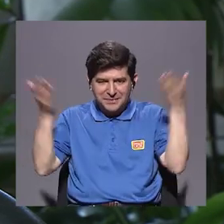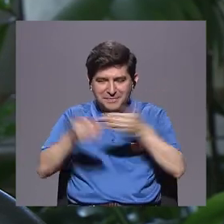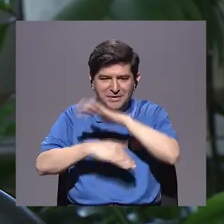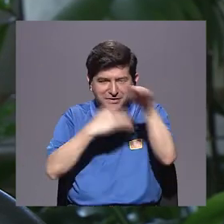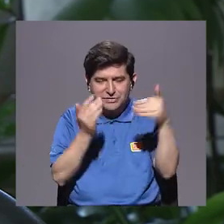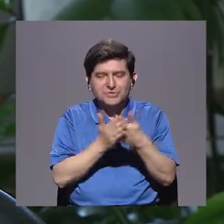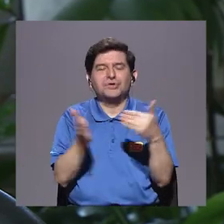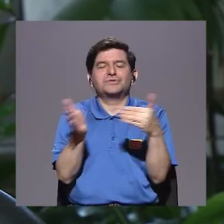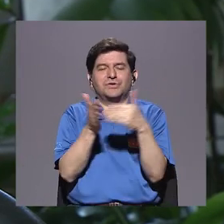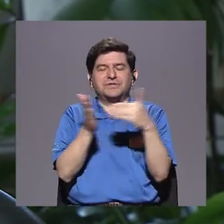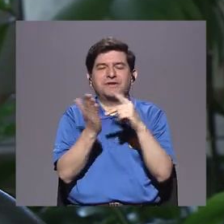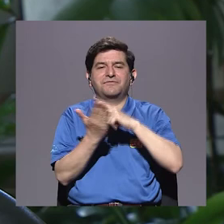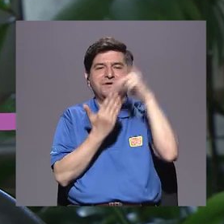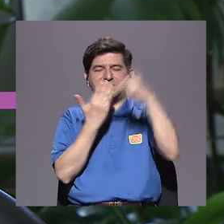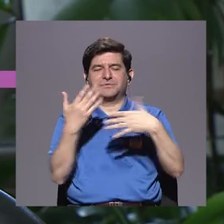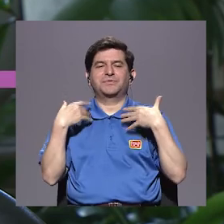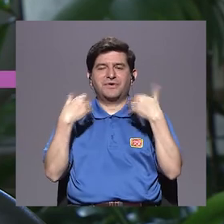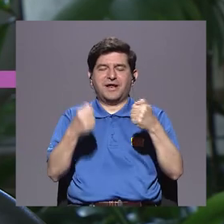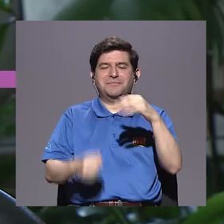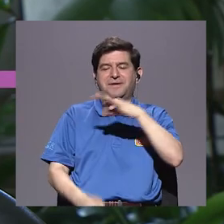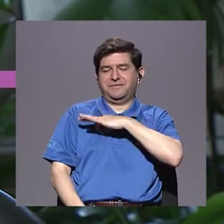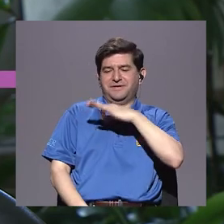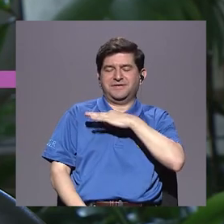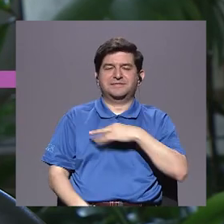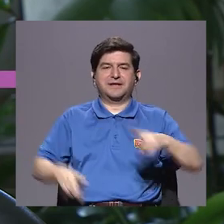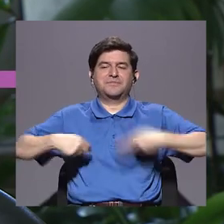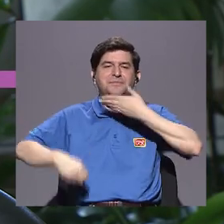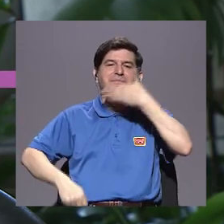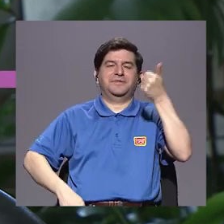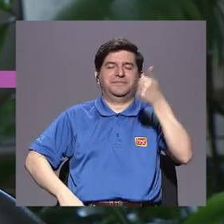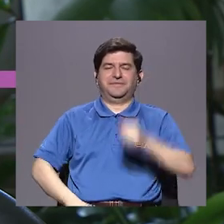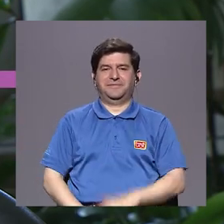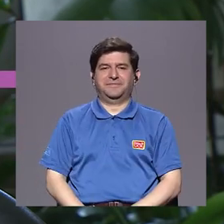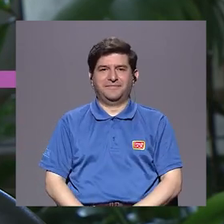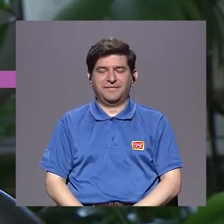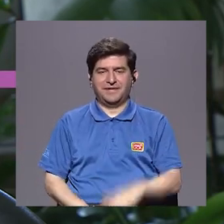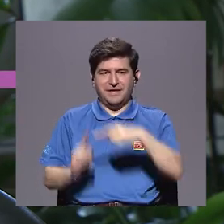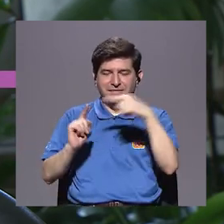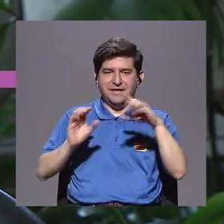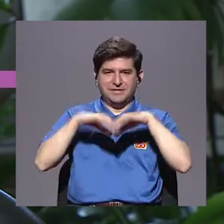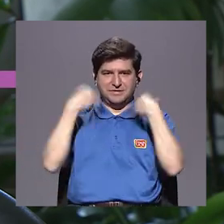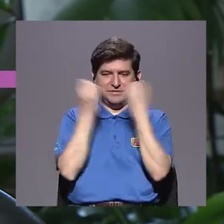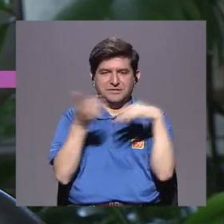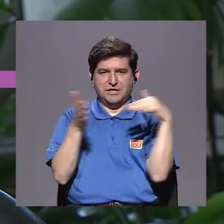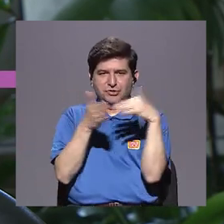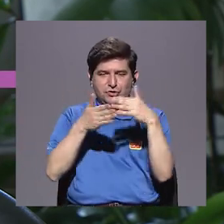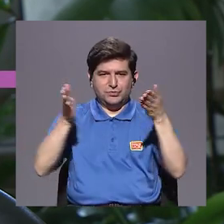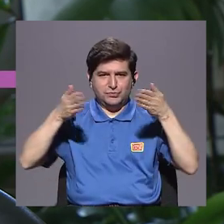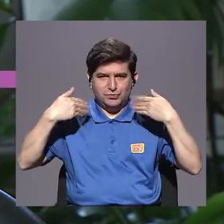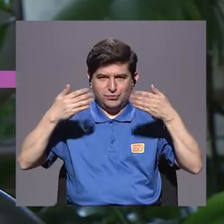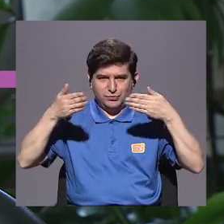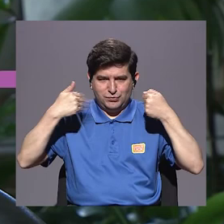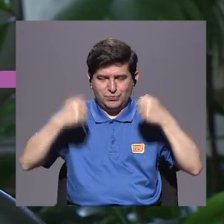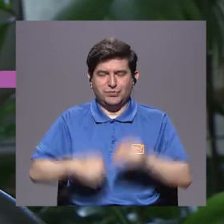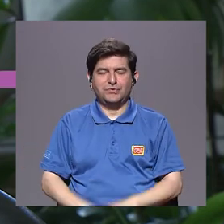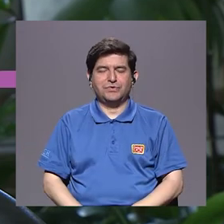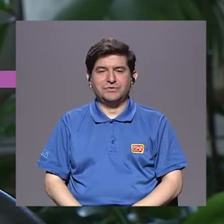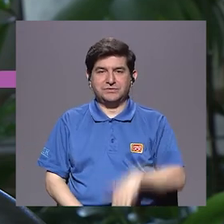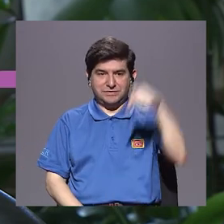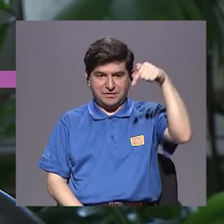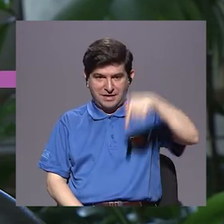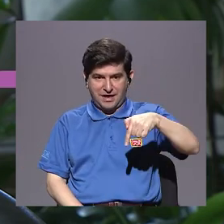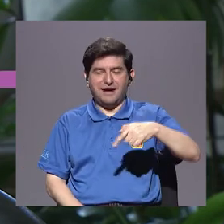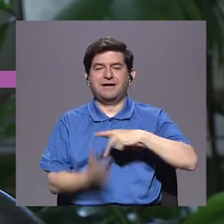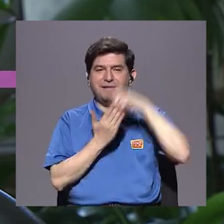Bienvenidos y bienvenidas una vez más a su revista de Salud y Bienestar Vivir Mejor. Desde la Organización para Estudios Tropicales les